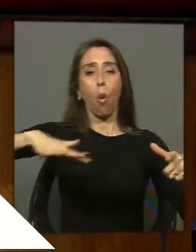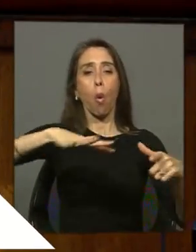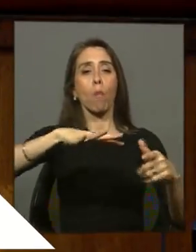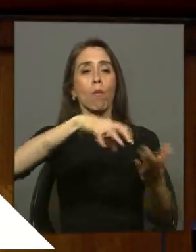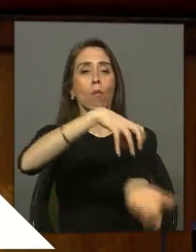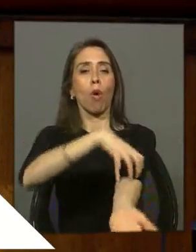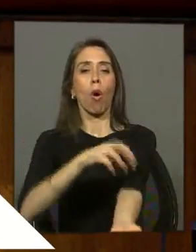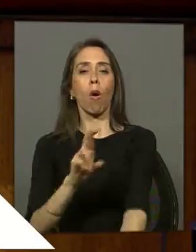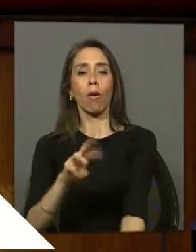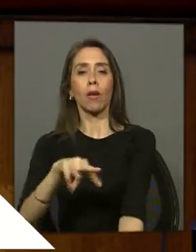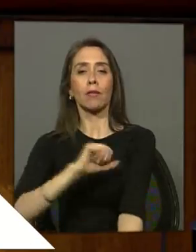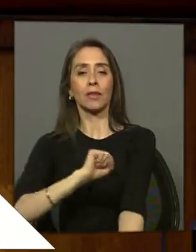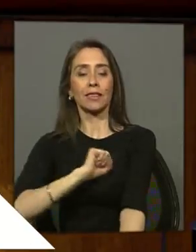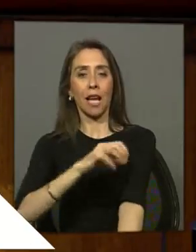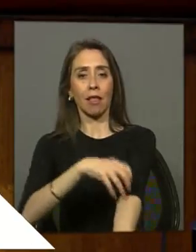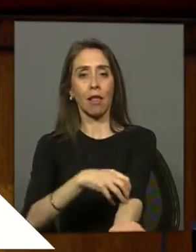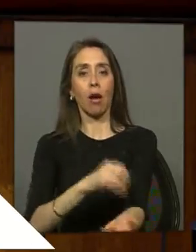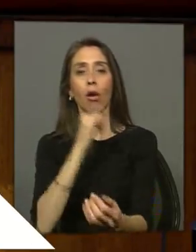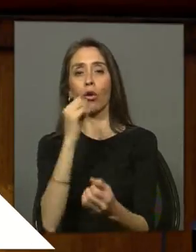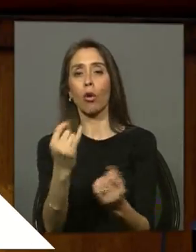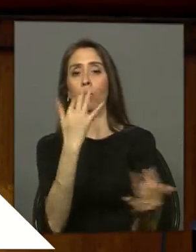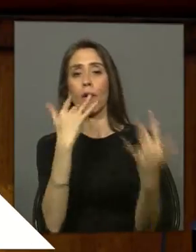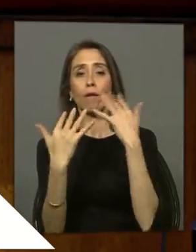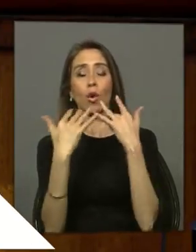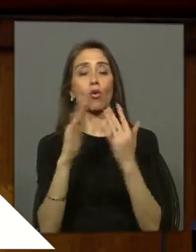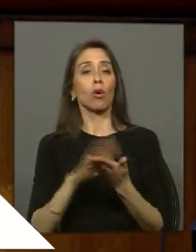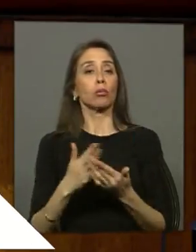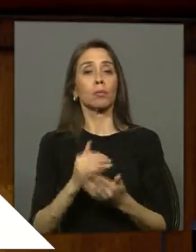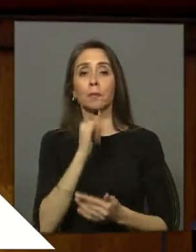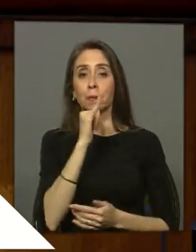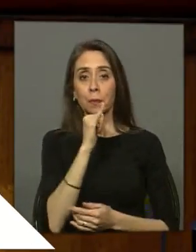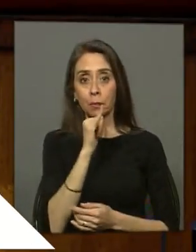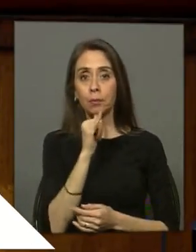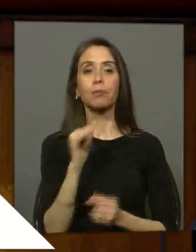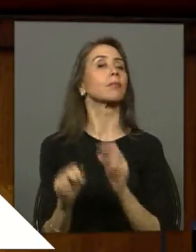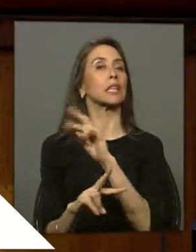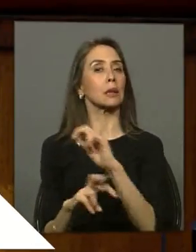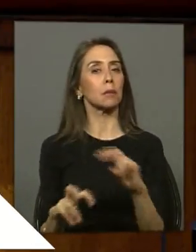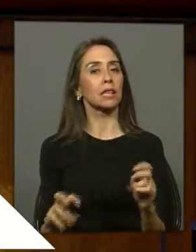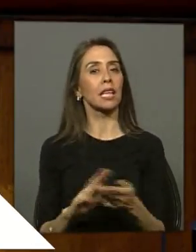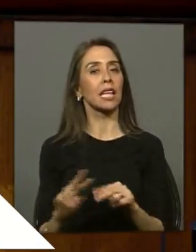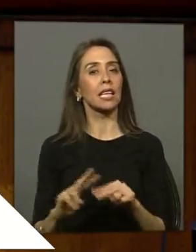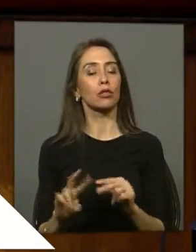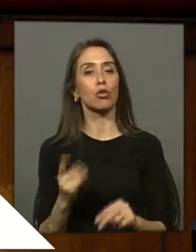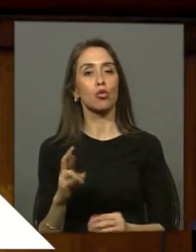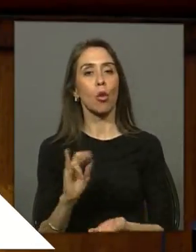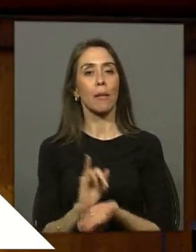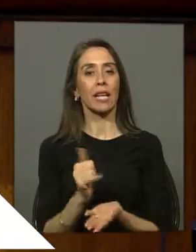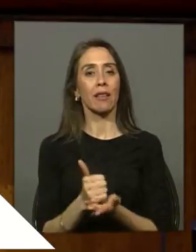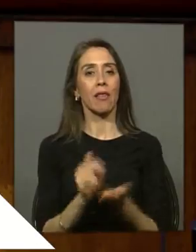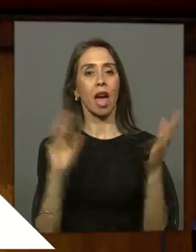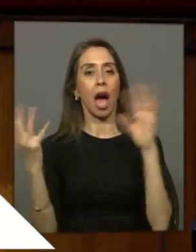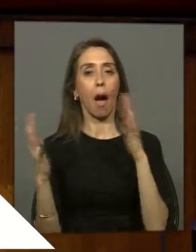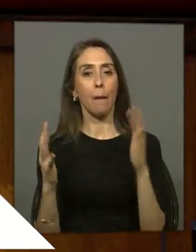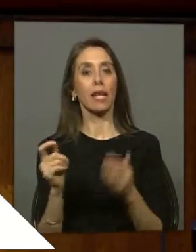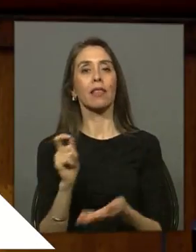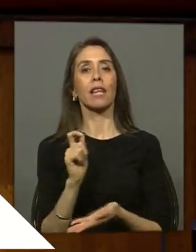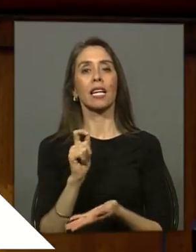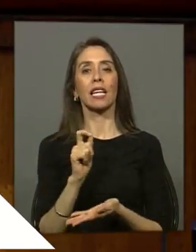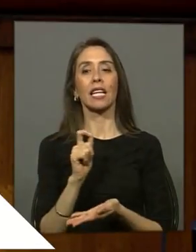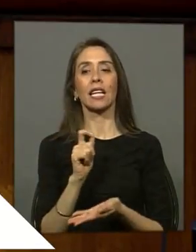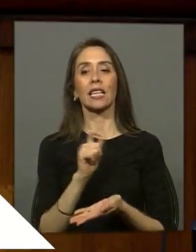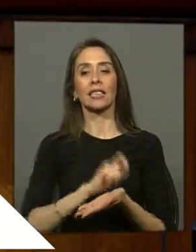e implicancias en materia sanitaria aún se desconocen asimismo investigar las actuaciones de la superintendencia del medioambiente la secretaría